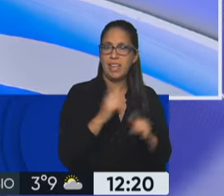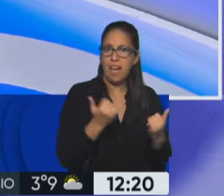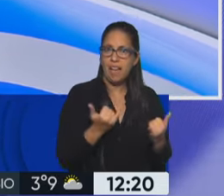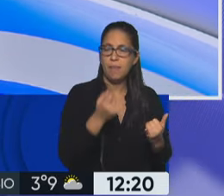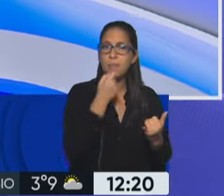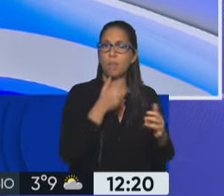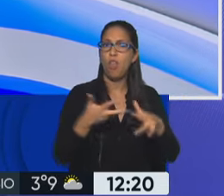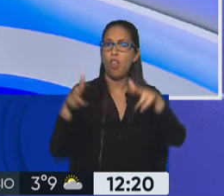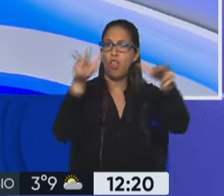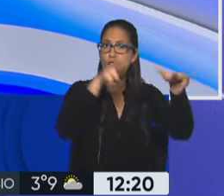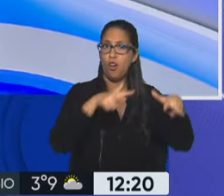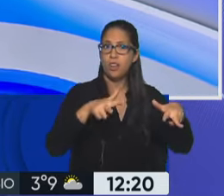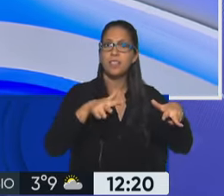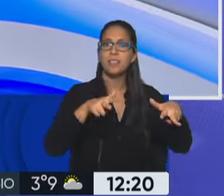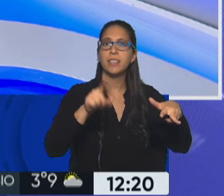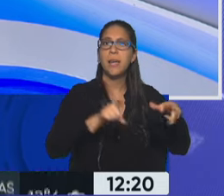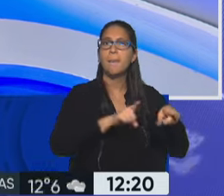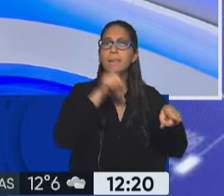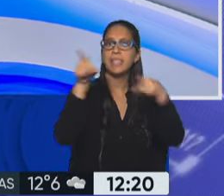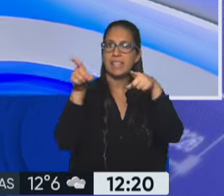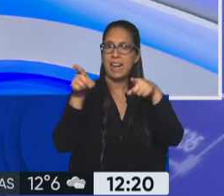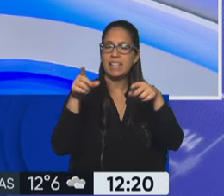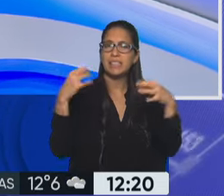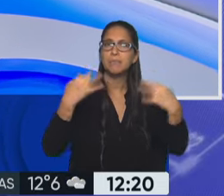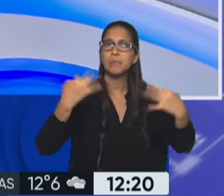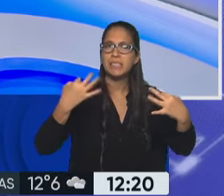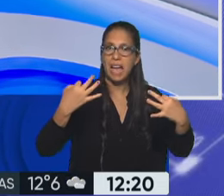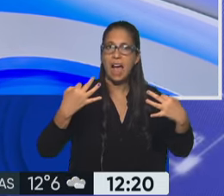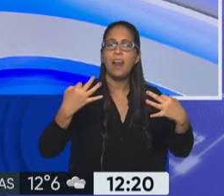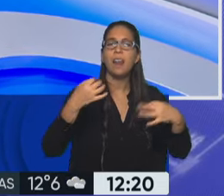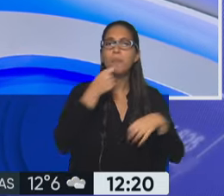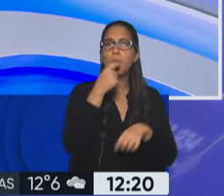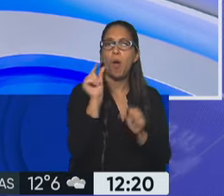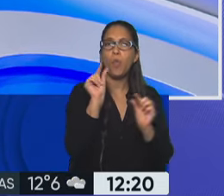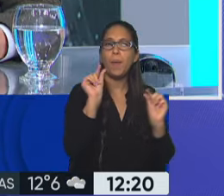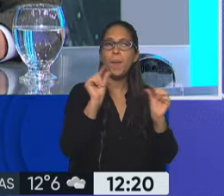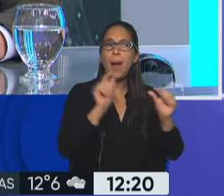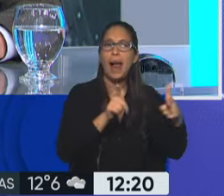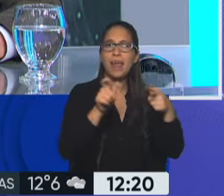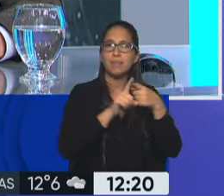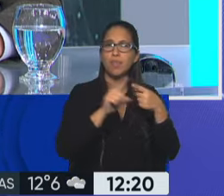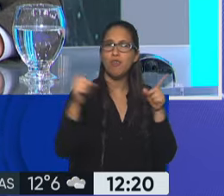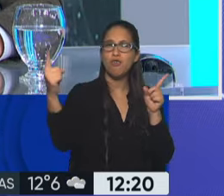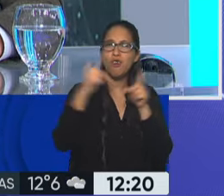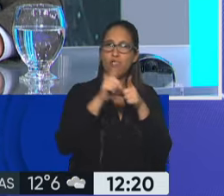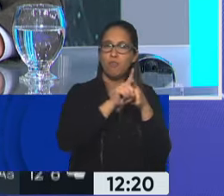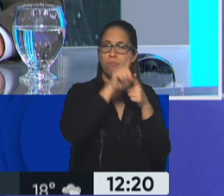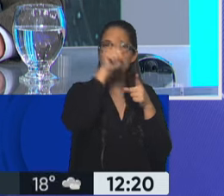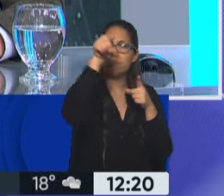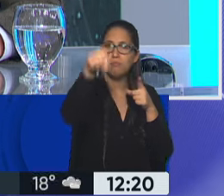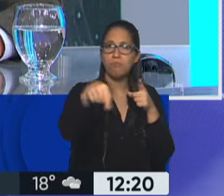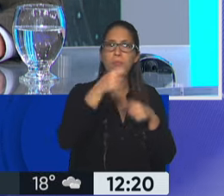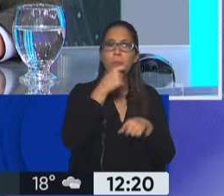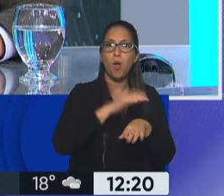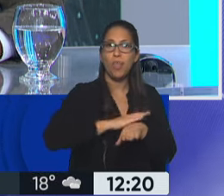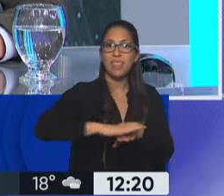drones y los misiles no guiados y misiles balísticos de de de corto alcance que digamos que vuelan a ras